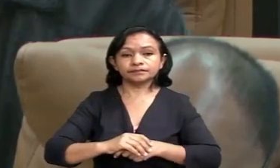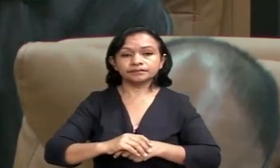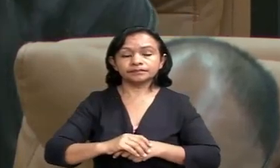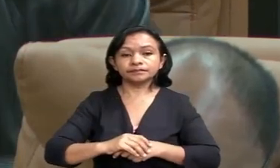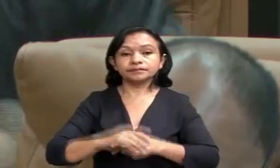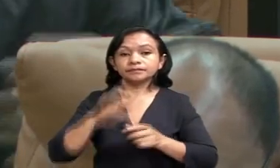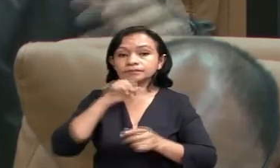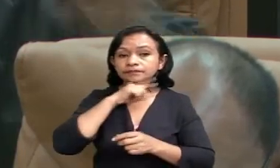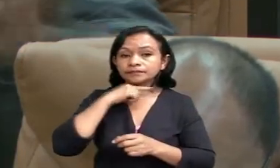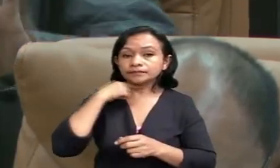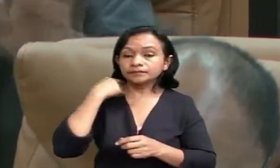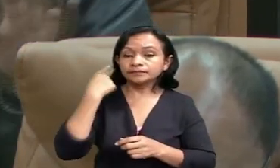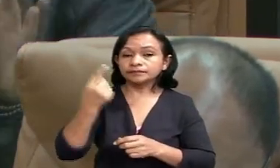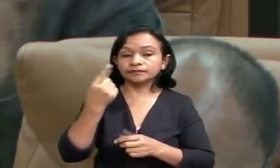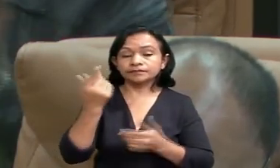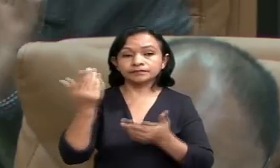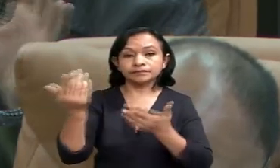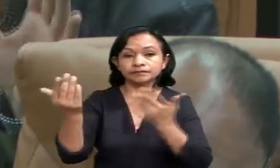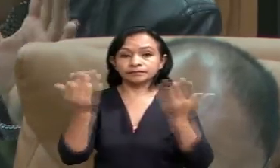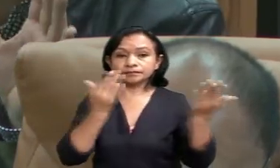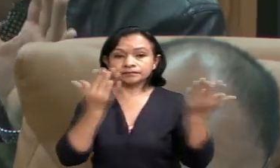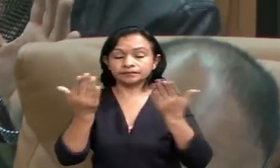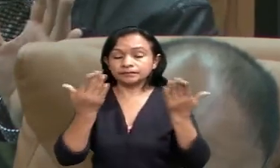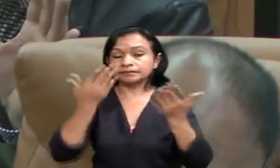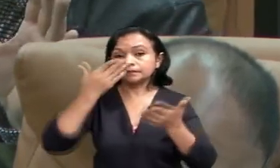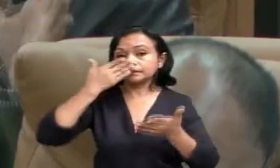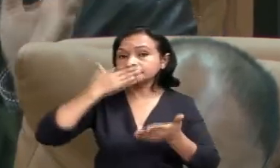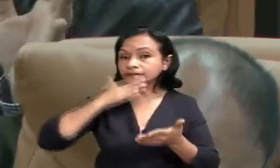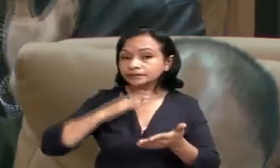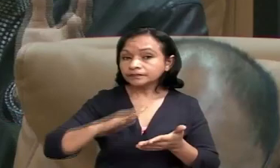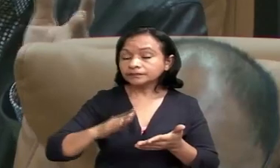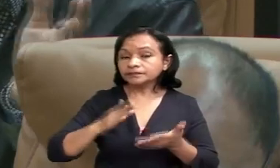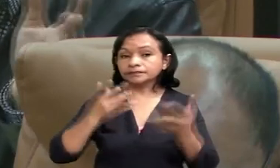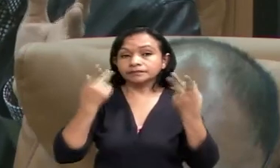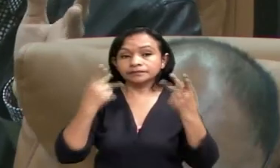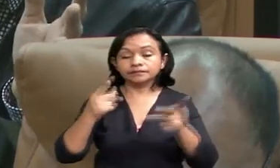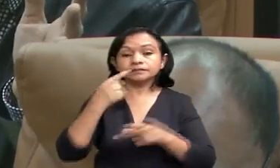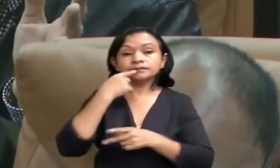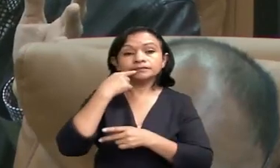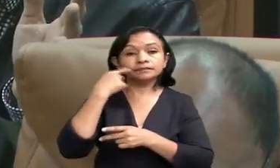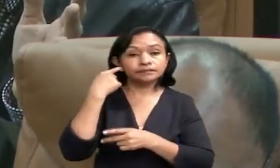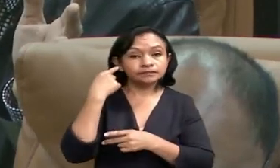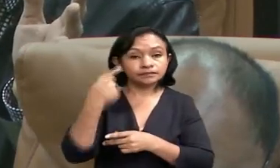La verdad es que la sola comparación es ofensiva, pero hay que decirlo.